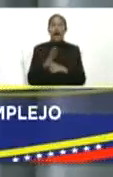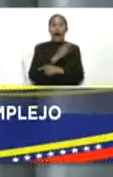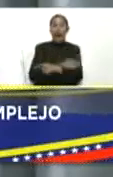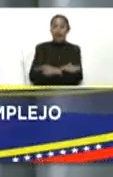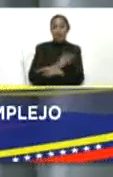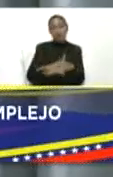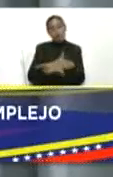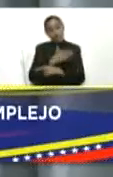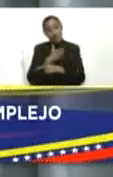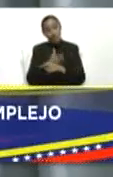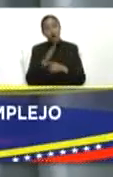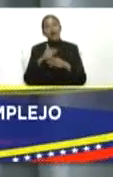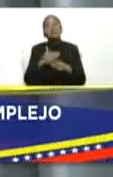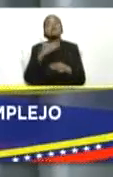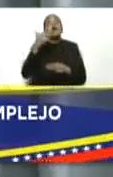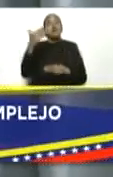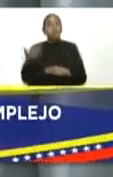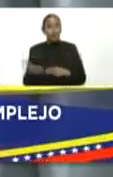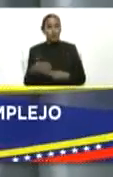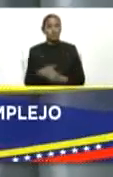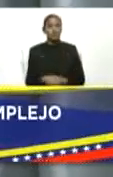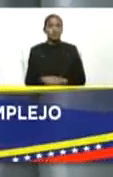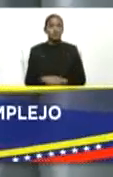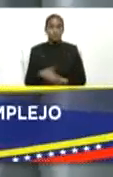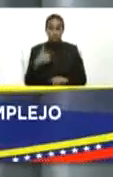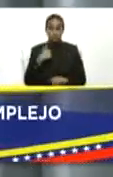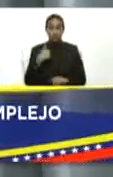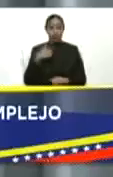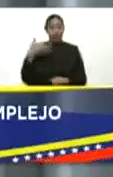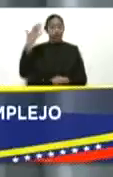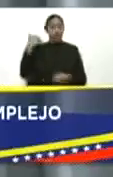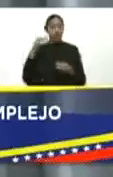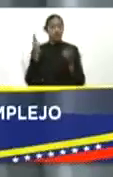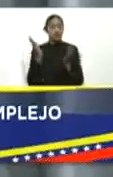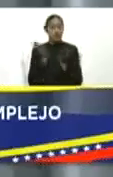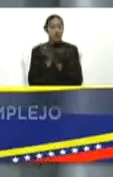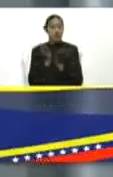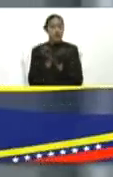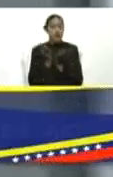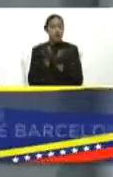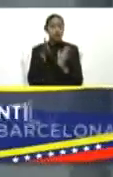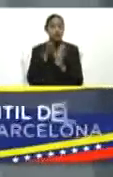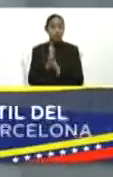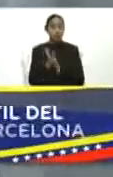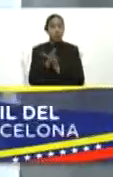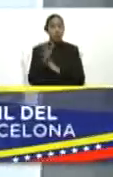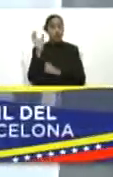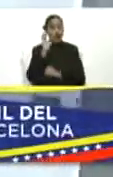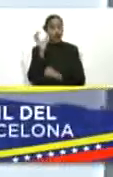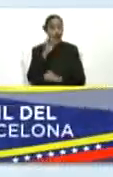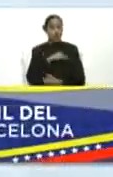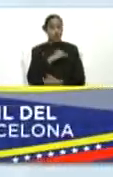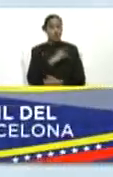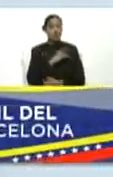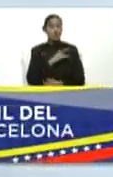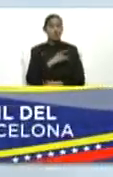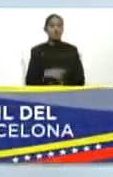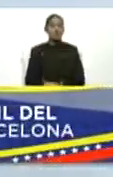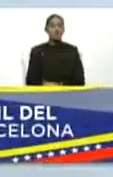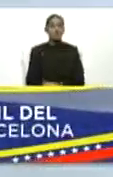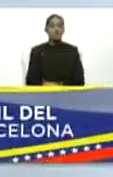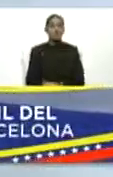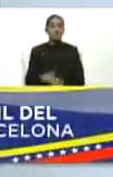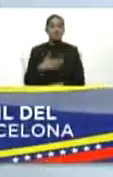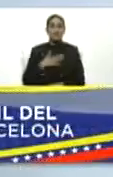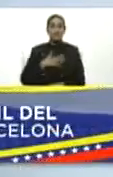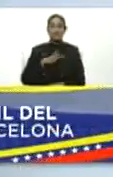y post. Yo doy clases en el posgrado de Caracas de anestesia. Ah, no, buenísimo, está bien. Déjame saludarla, que no